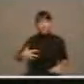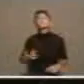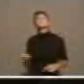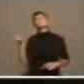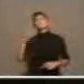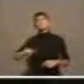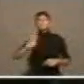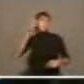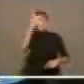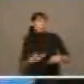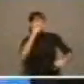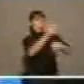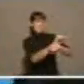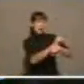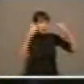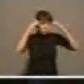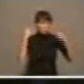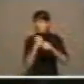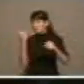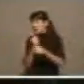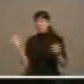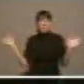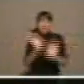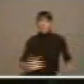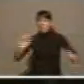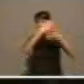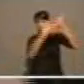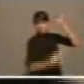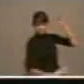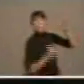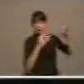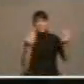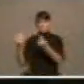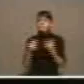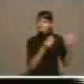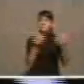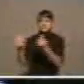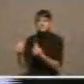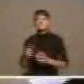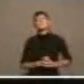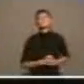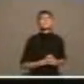algunos en el paro que ni estudian ni trabajan.